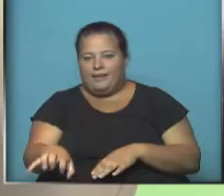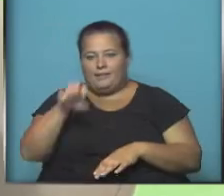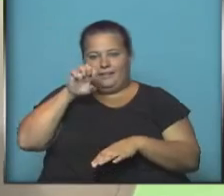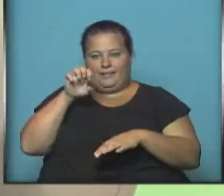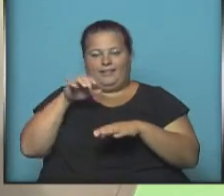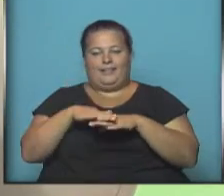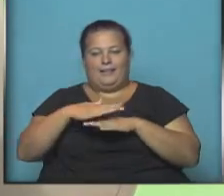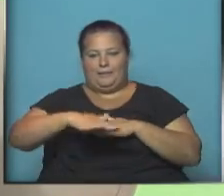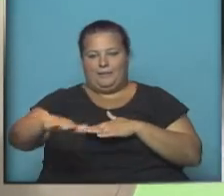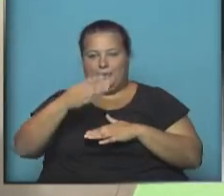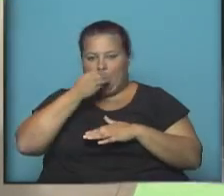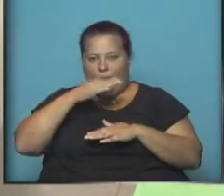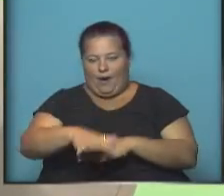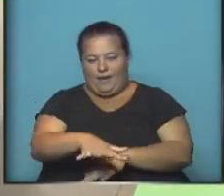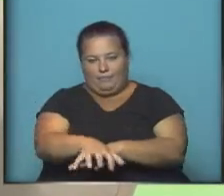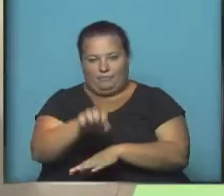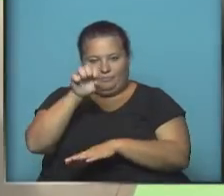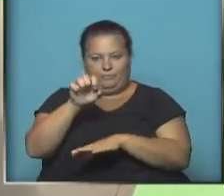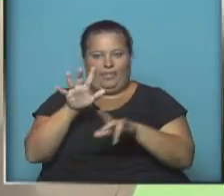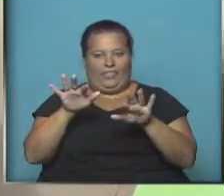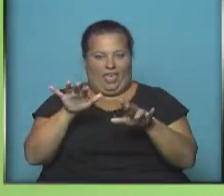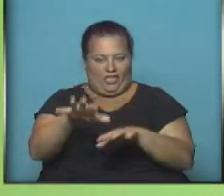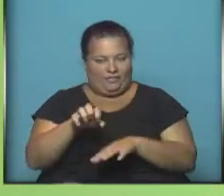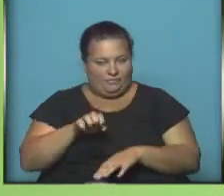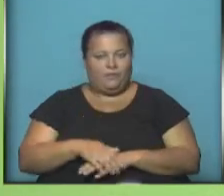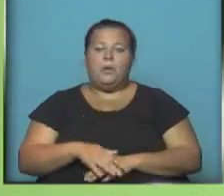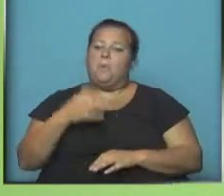el pañuelo con la punta de los dedos,